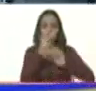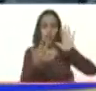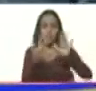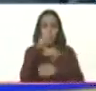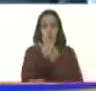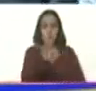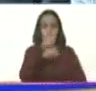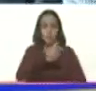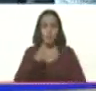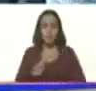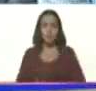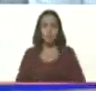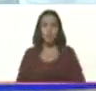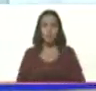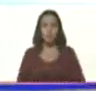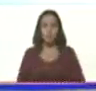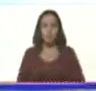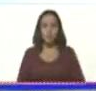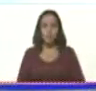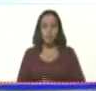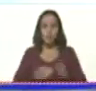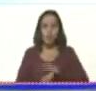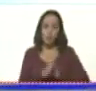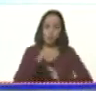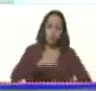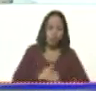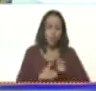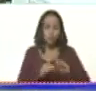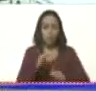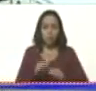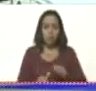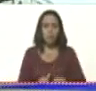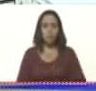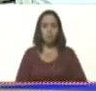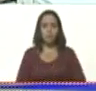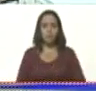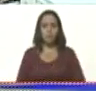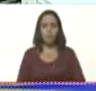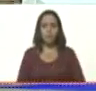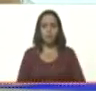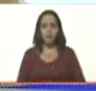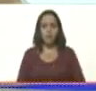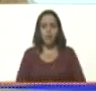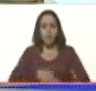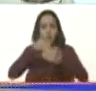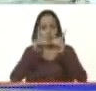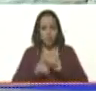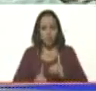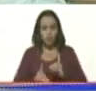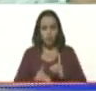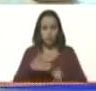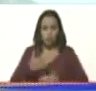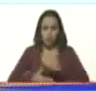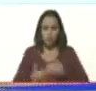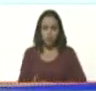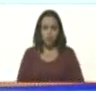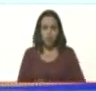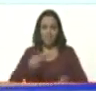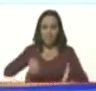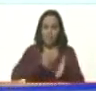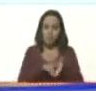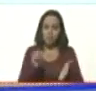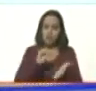90.384 casos. Vamos paso a paso, poco a poco y decisión a decisión. Repite esos números, por